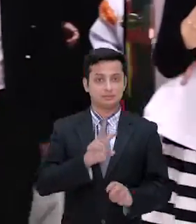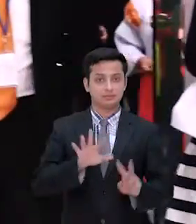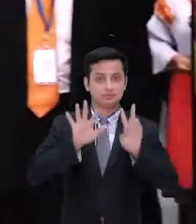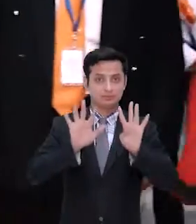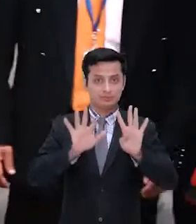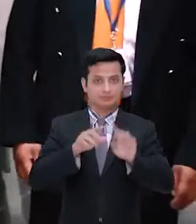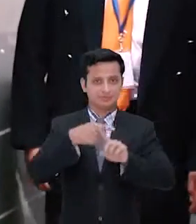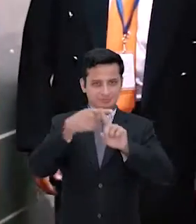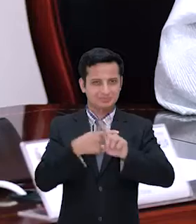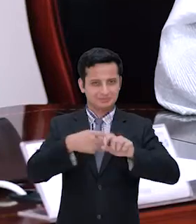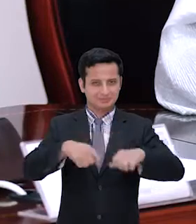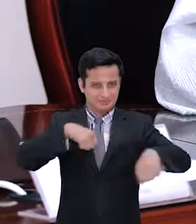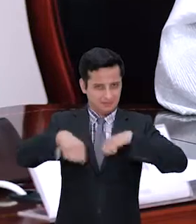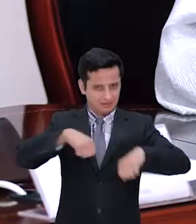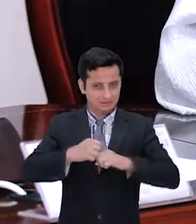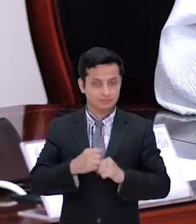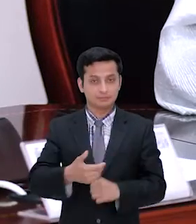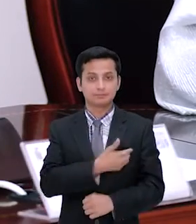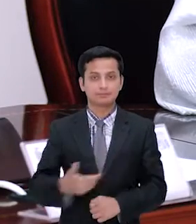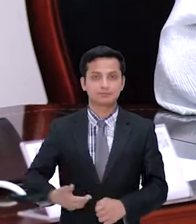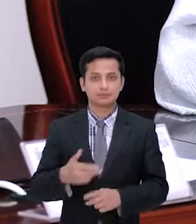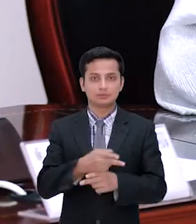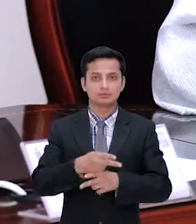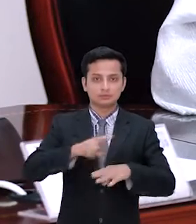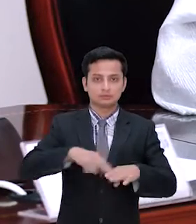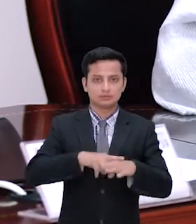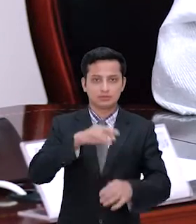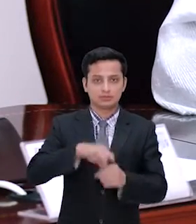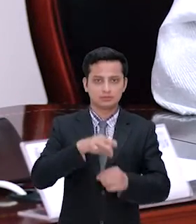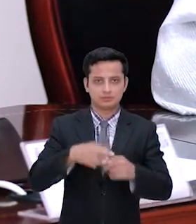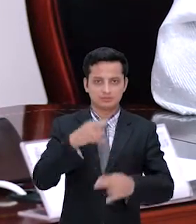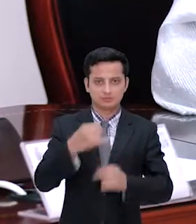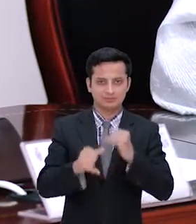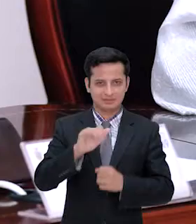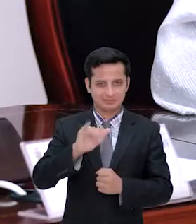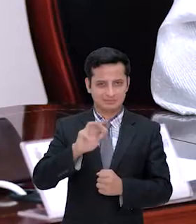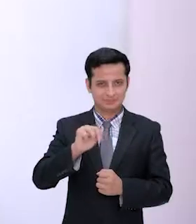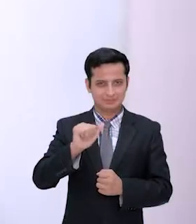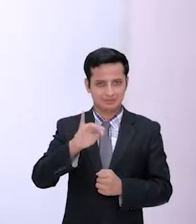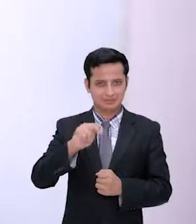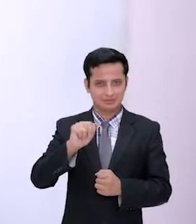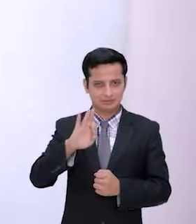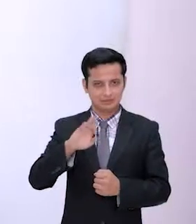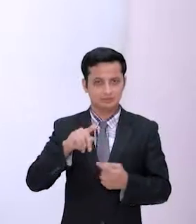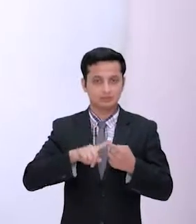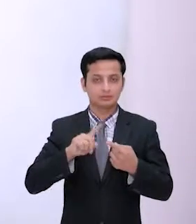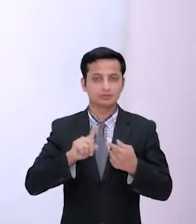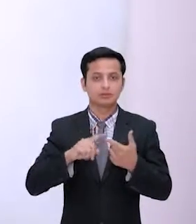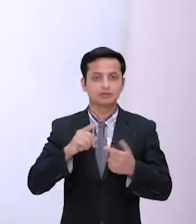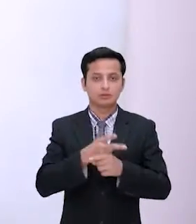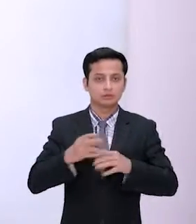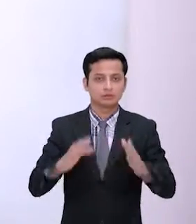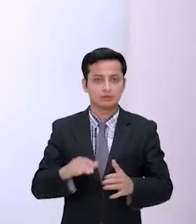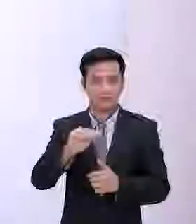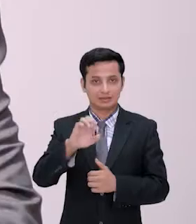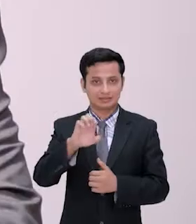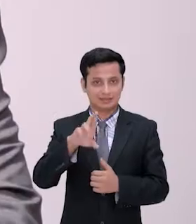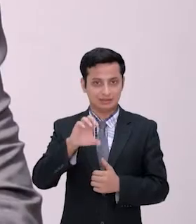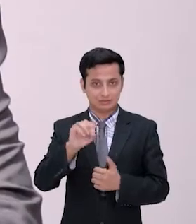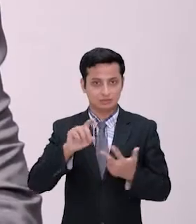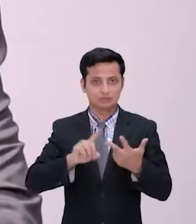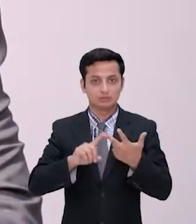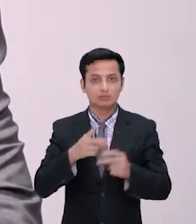Este 29 de mayo, la presidenta del Consejo Nacional Electoral, Diana Atamaín, la consejera Estela Acero y